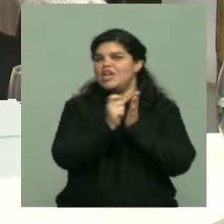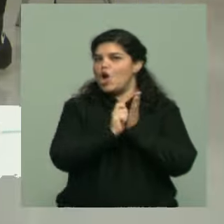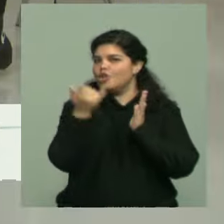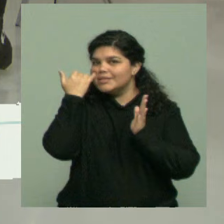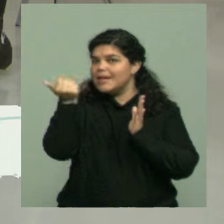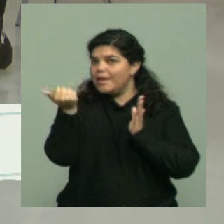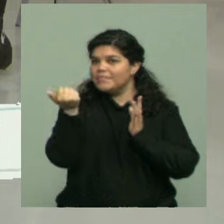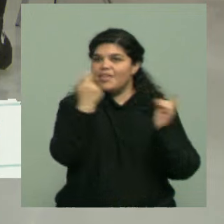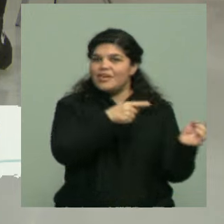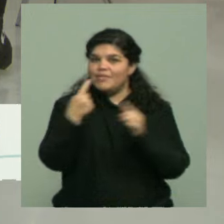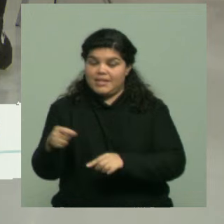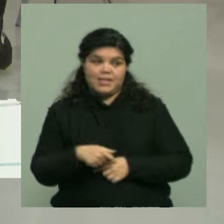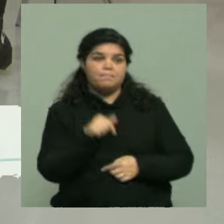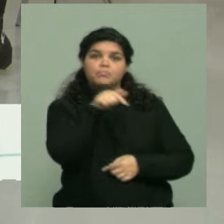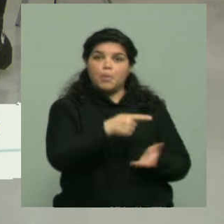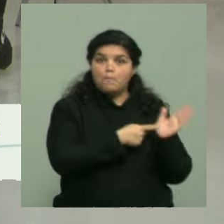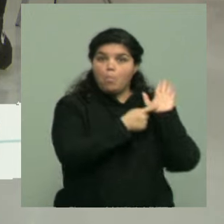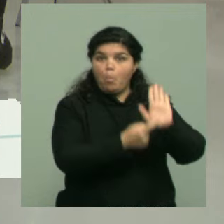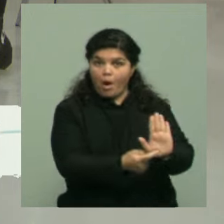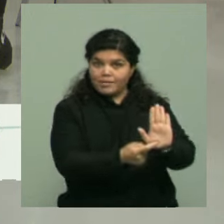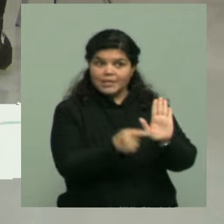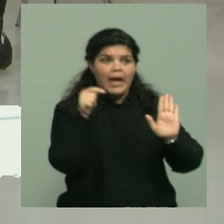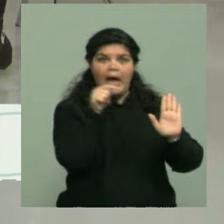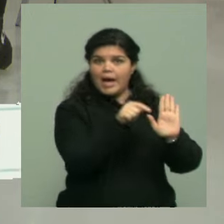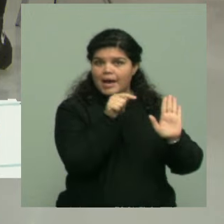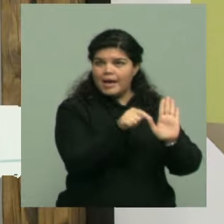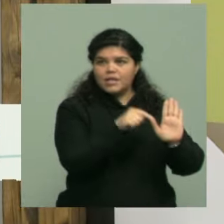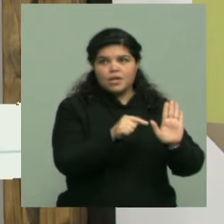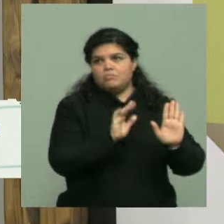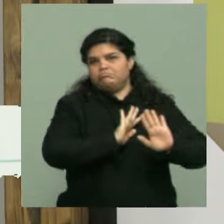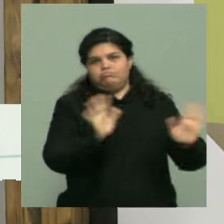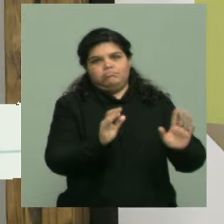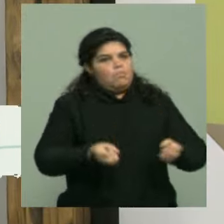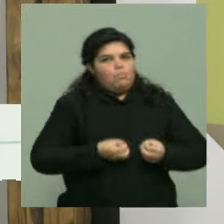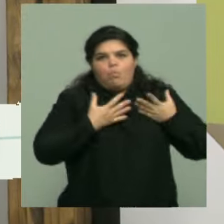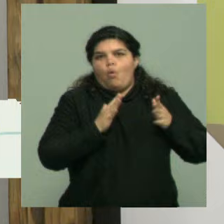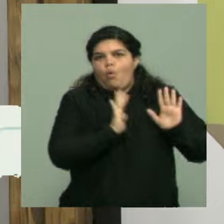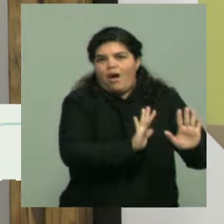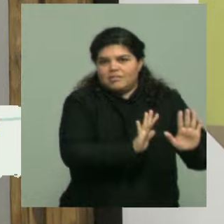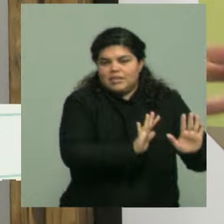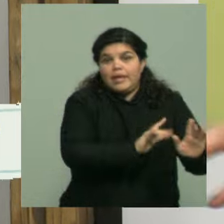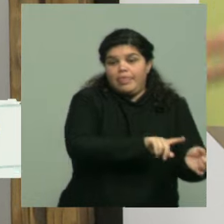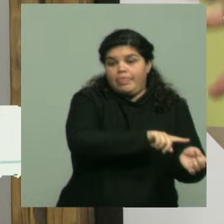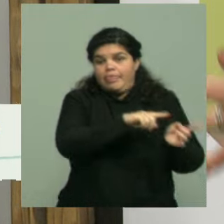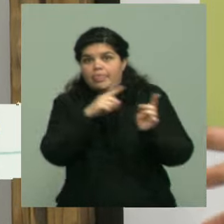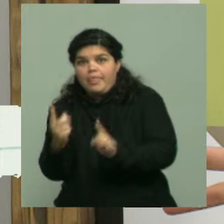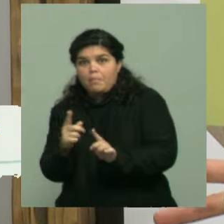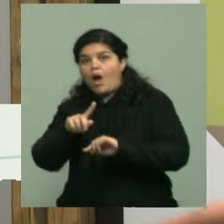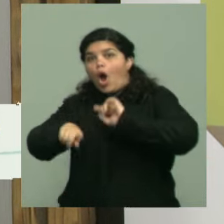es la diferencia. Ellos hacen una muestra en donde suben. Es improvisación. Y después viene el desafío